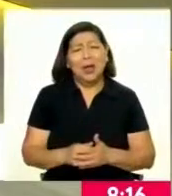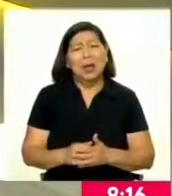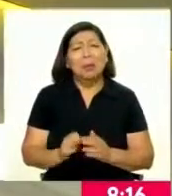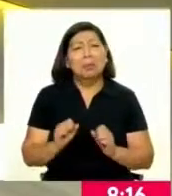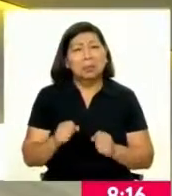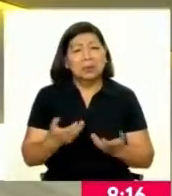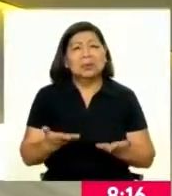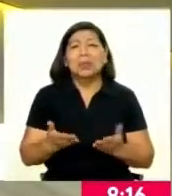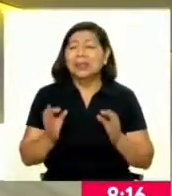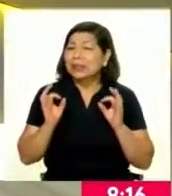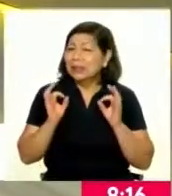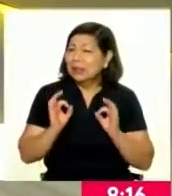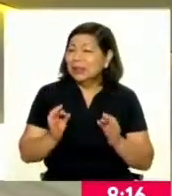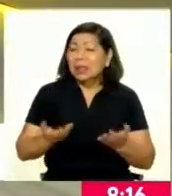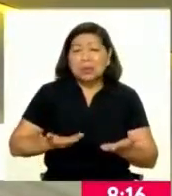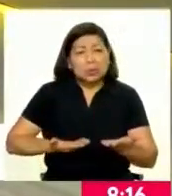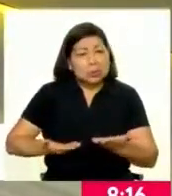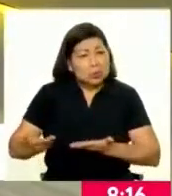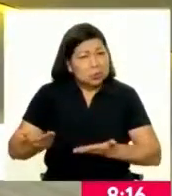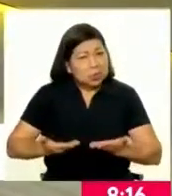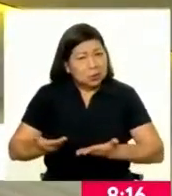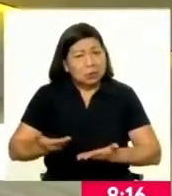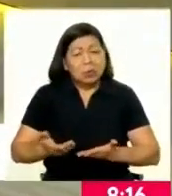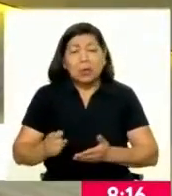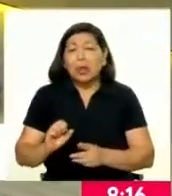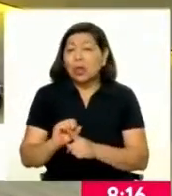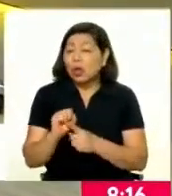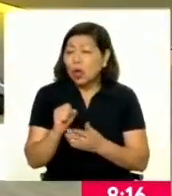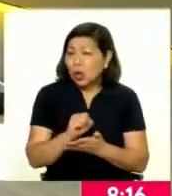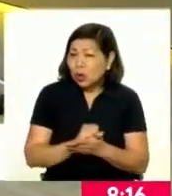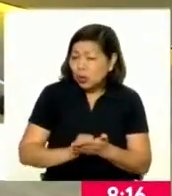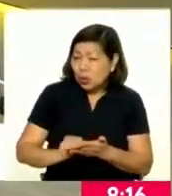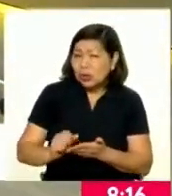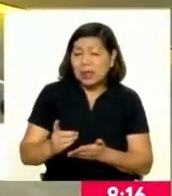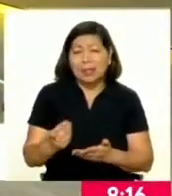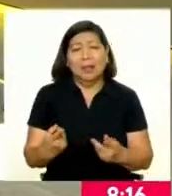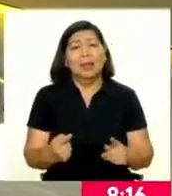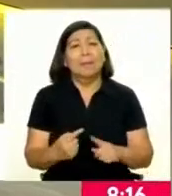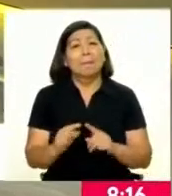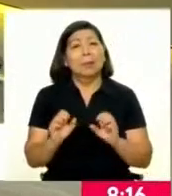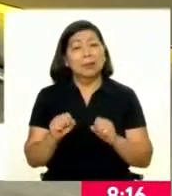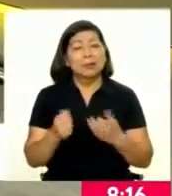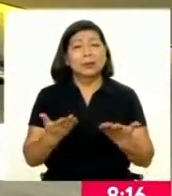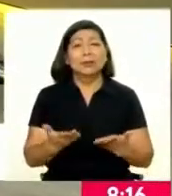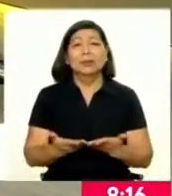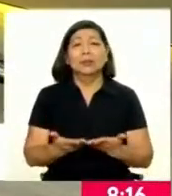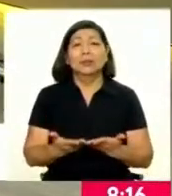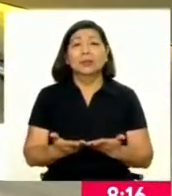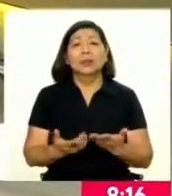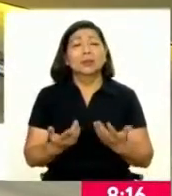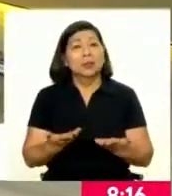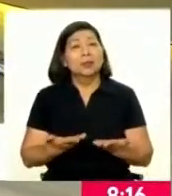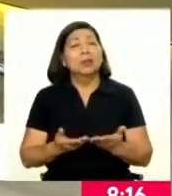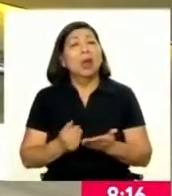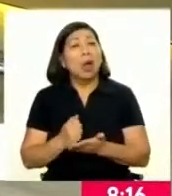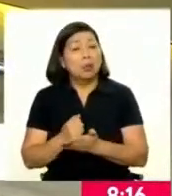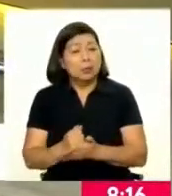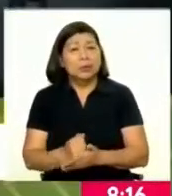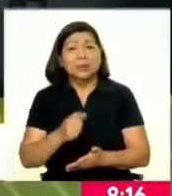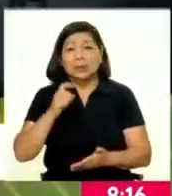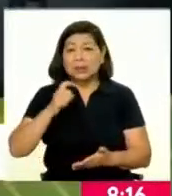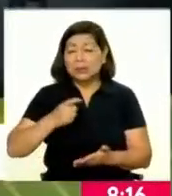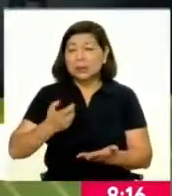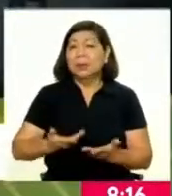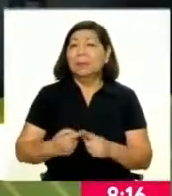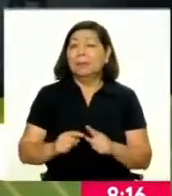estamos constantemente al servicio de la sociedad y brindamos esta asesoría, esta asistencia legal,